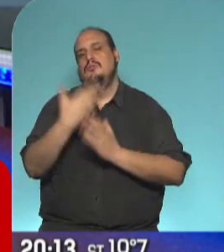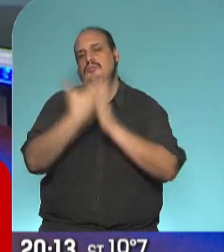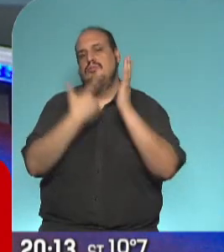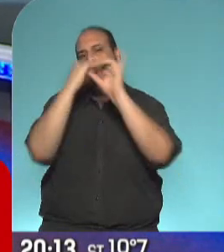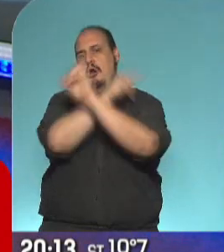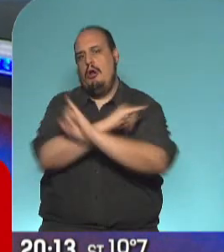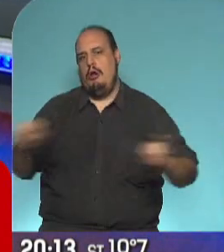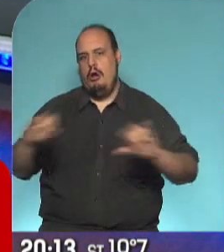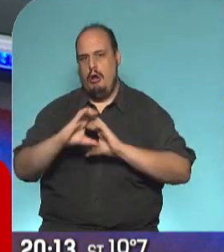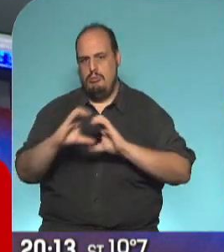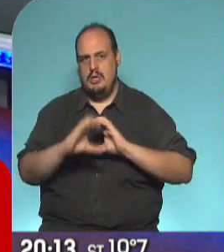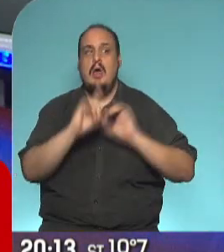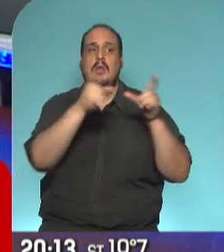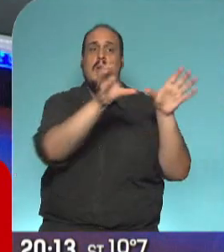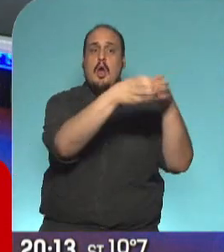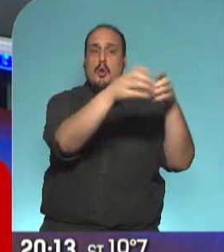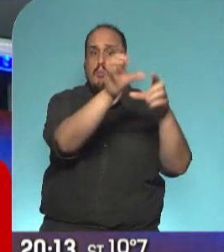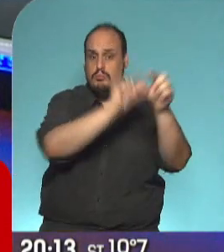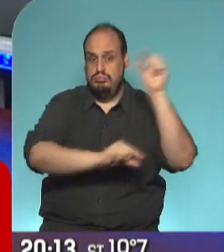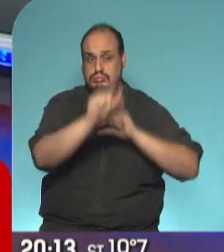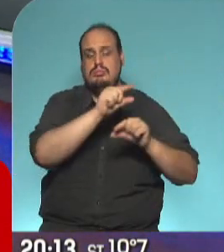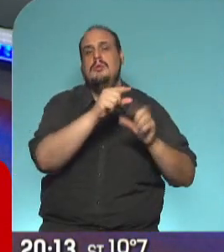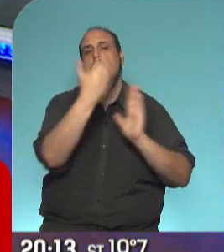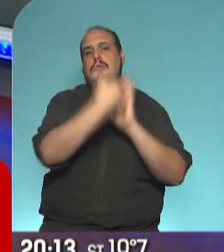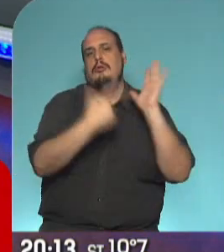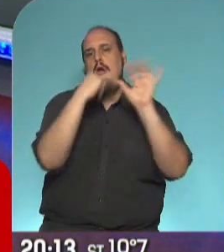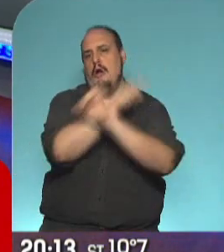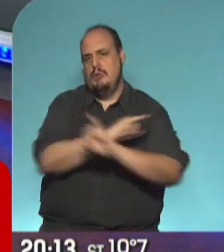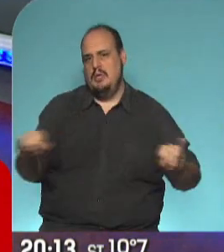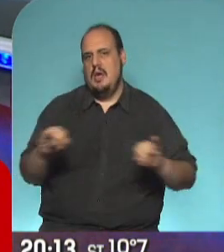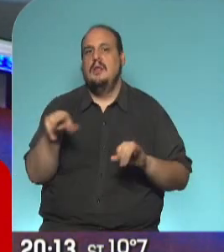acreedores para ver qué es lo que se dijo hoy también. Esperamos algunos meses, esperaremos simplemente algunas horas. Gracias, Nazarena.